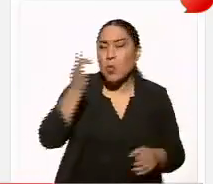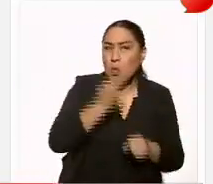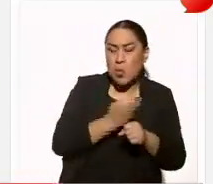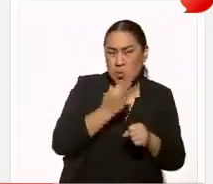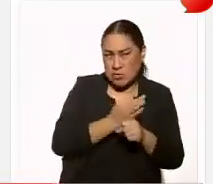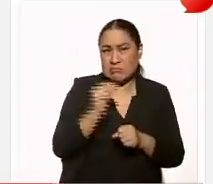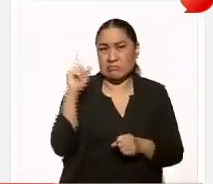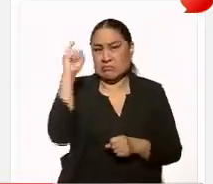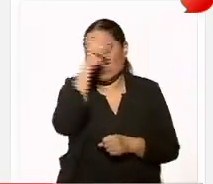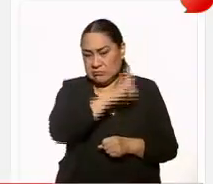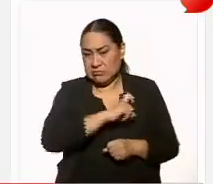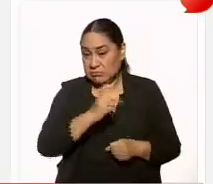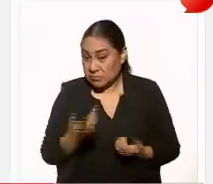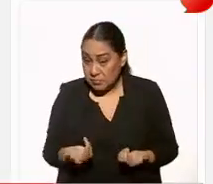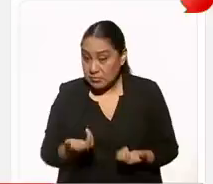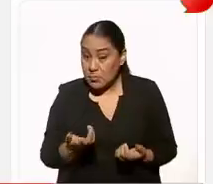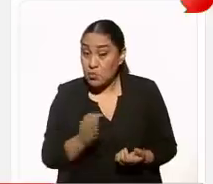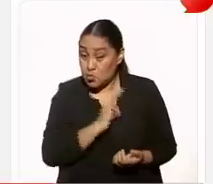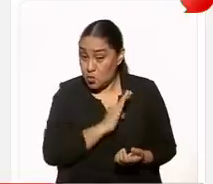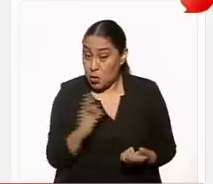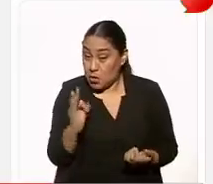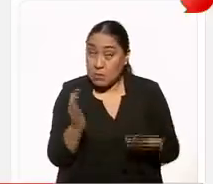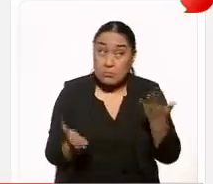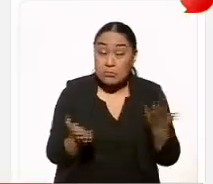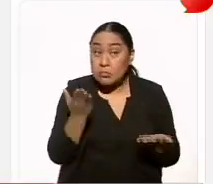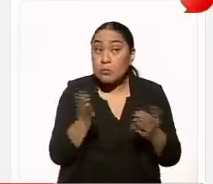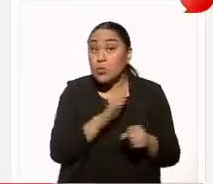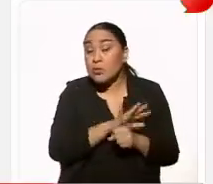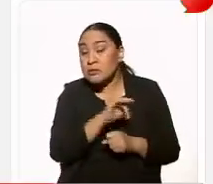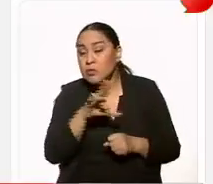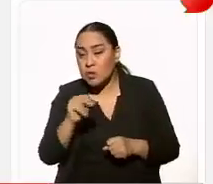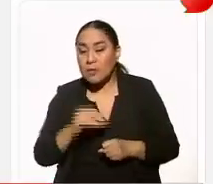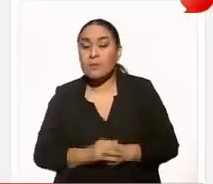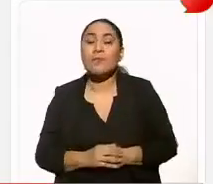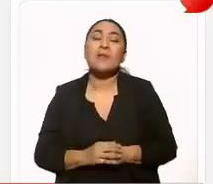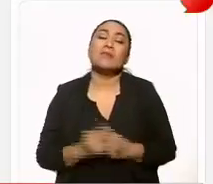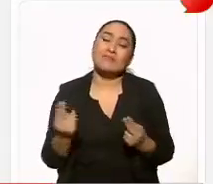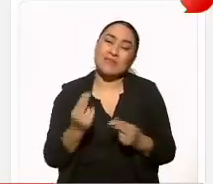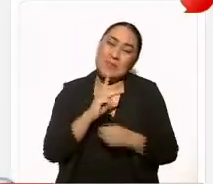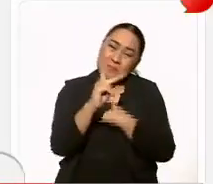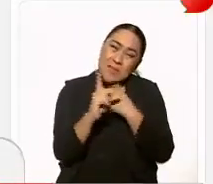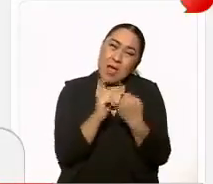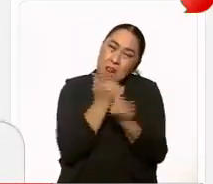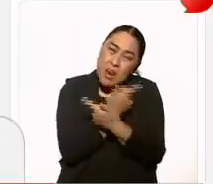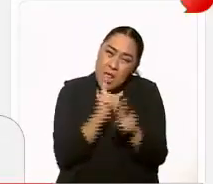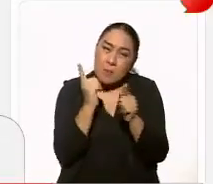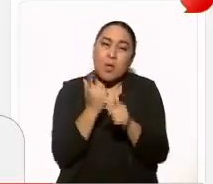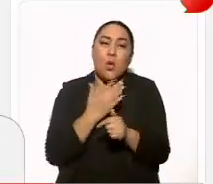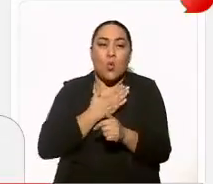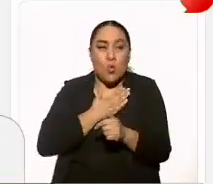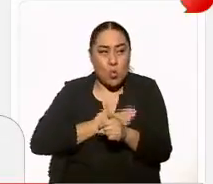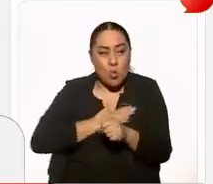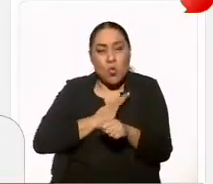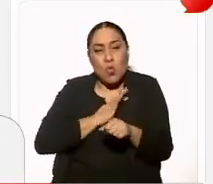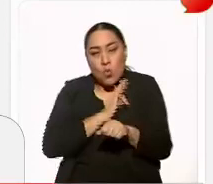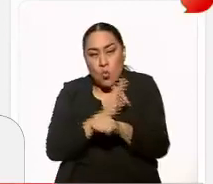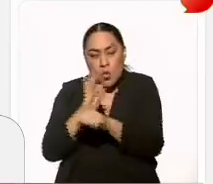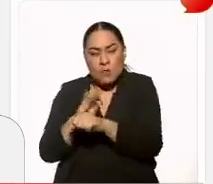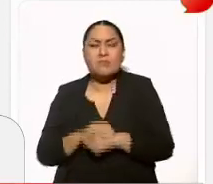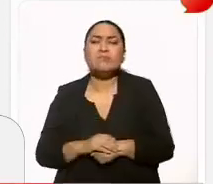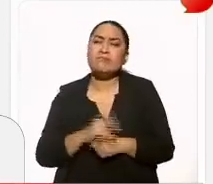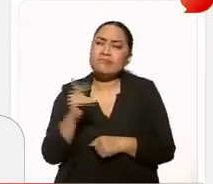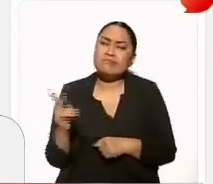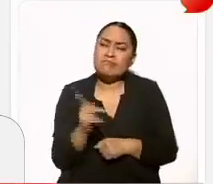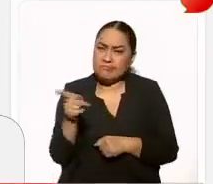muy álgido, en donde se puede decidir una cosa u otra. Queremos un país libre, democrático, con justicia. Si es